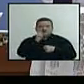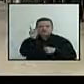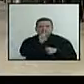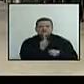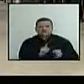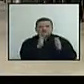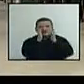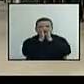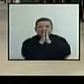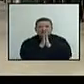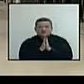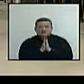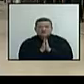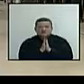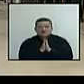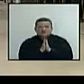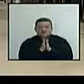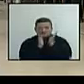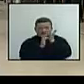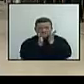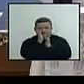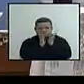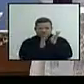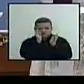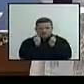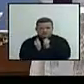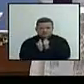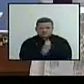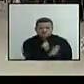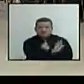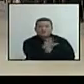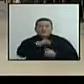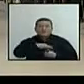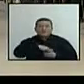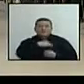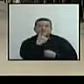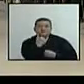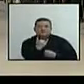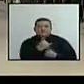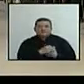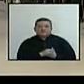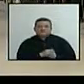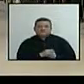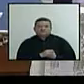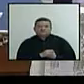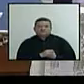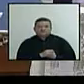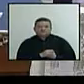siglos. Amén. El Señor esté con ustedes.